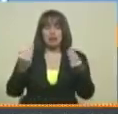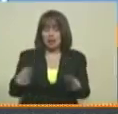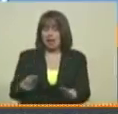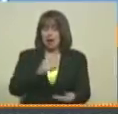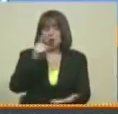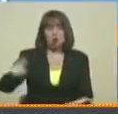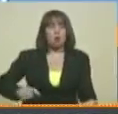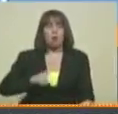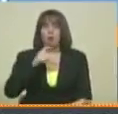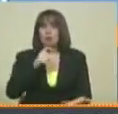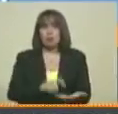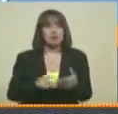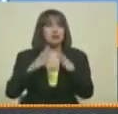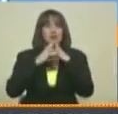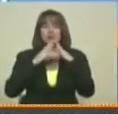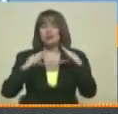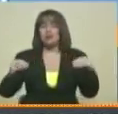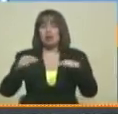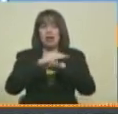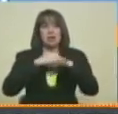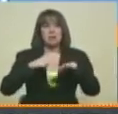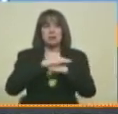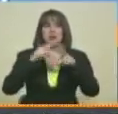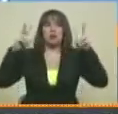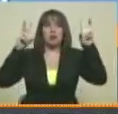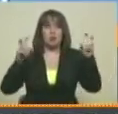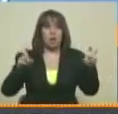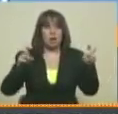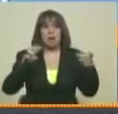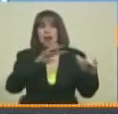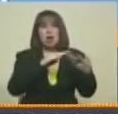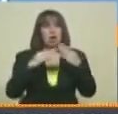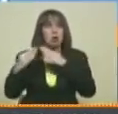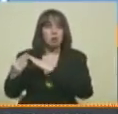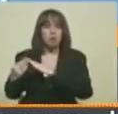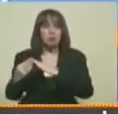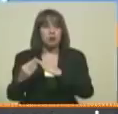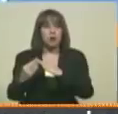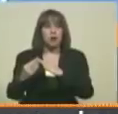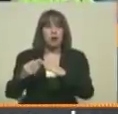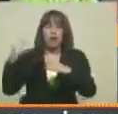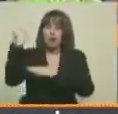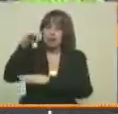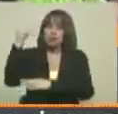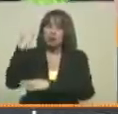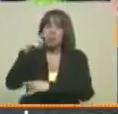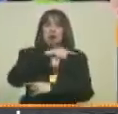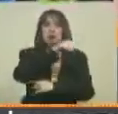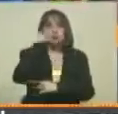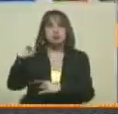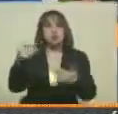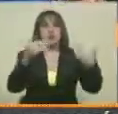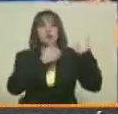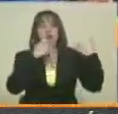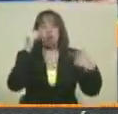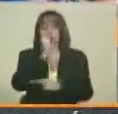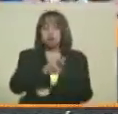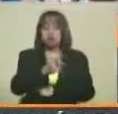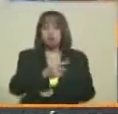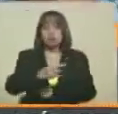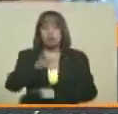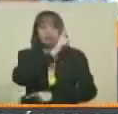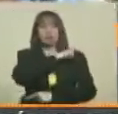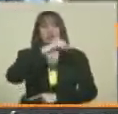completo toda la gran misión Barrio Nuevo, Barrio Tricolor a las comunas a nivel nacional para que sean ustedes quienes la dirijan.